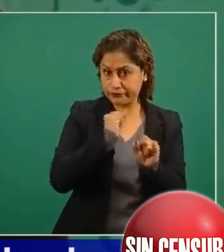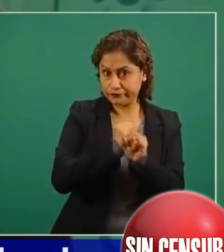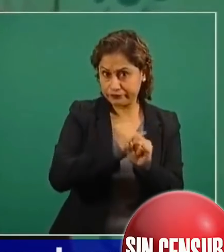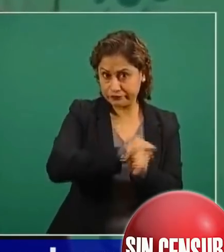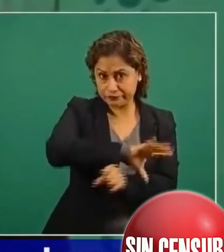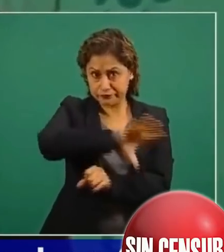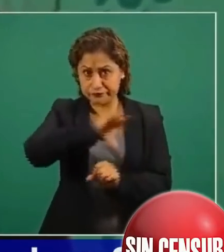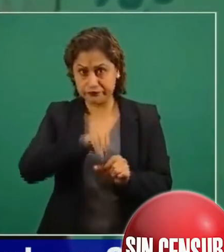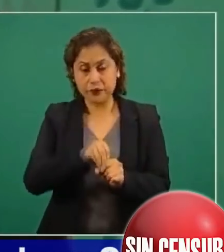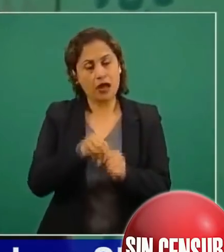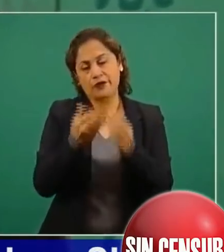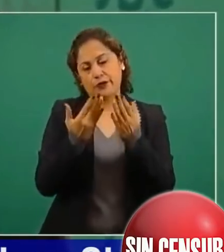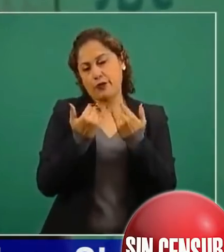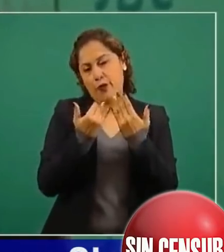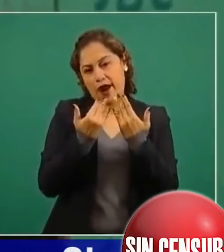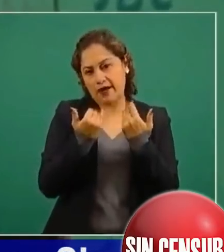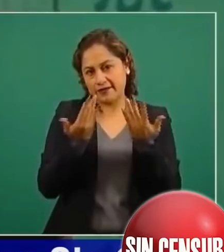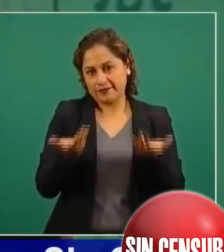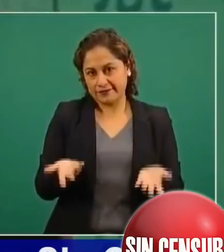Han crecido mucho,